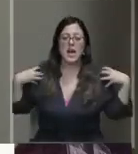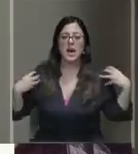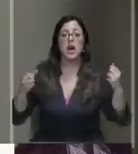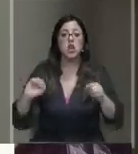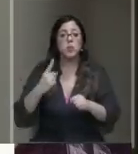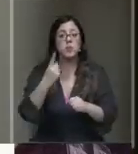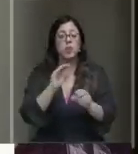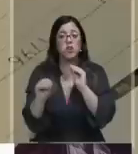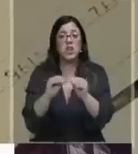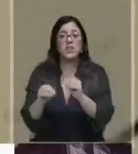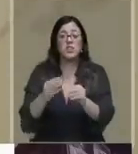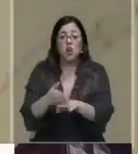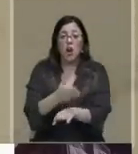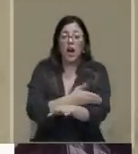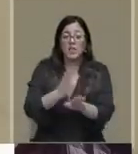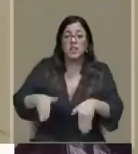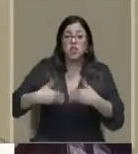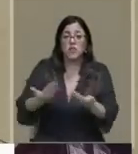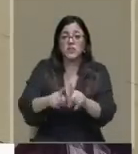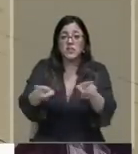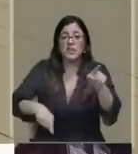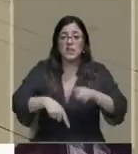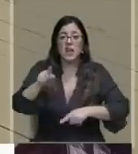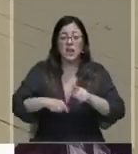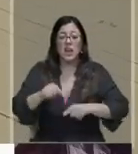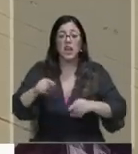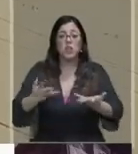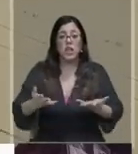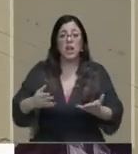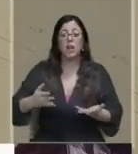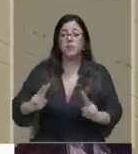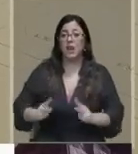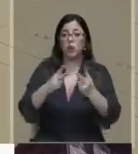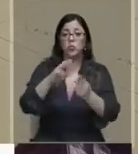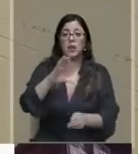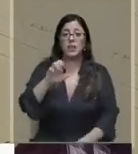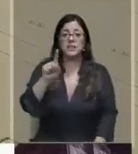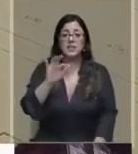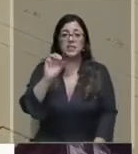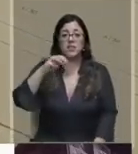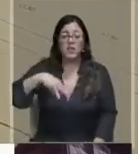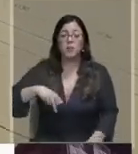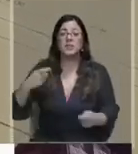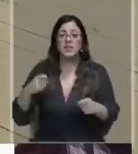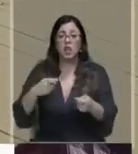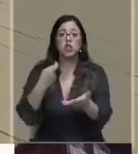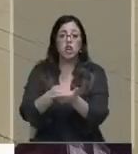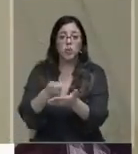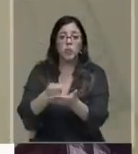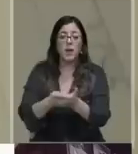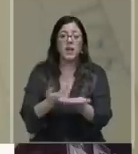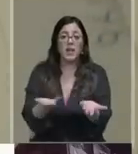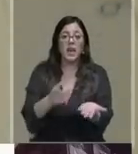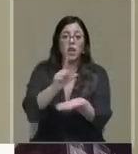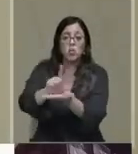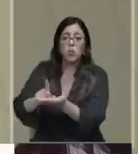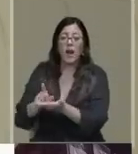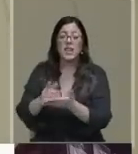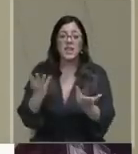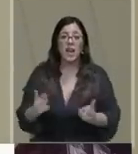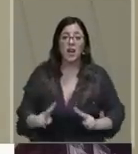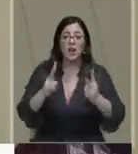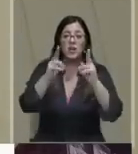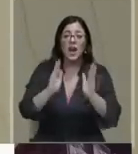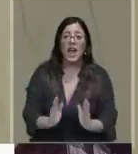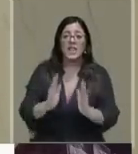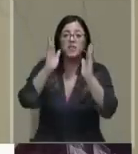advierten es que antes de ofrecer el terreno al municipio para construir un CESFAM, intentaron comprar esas propiedades para levantar un proyecto inmobiliario denominado